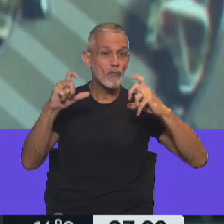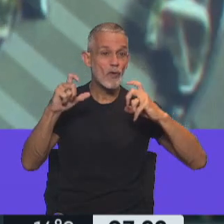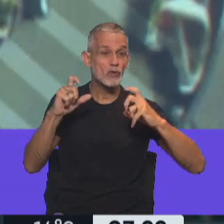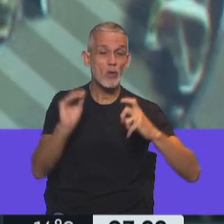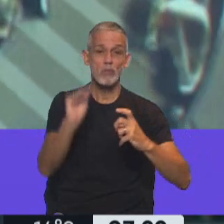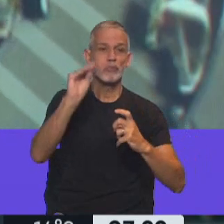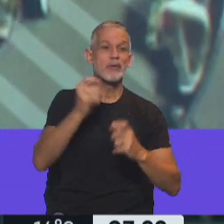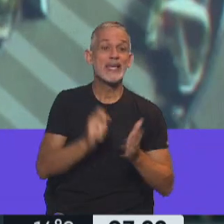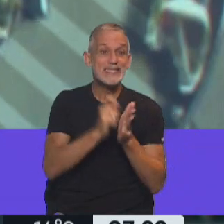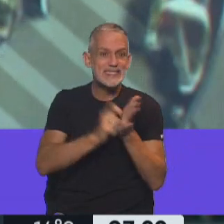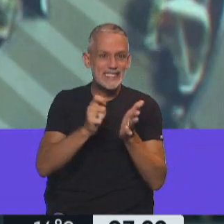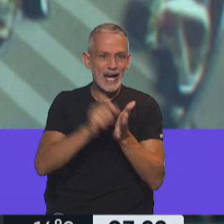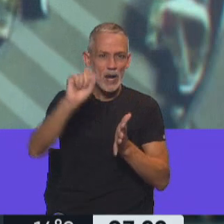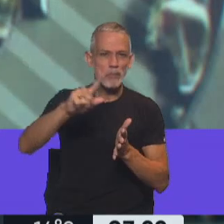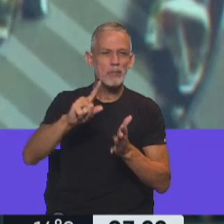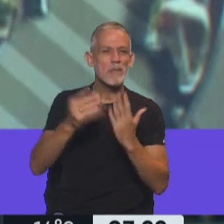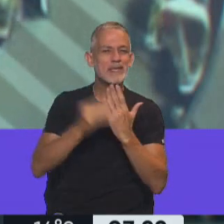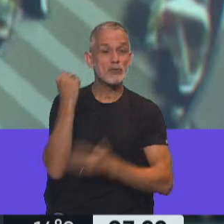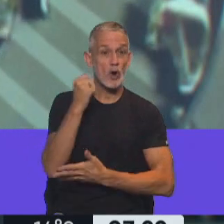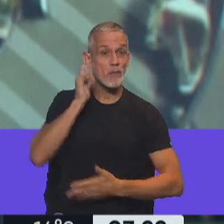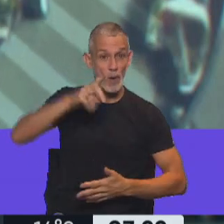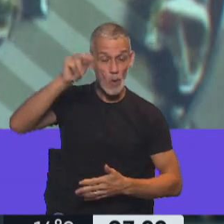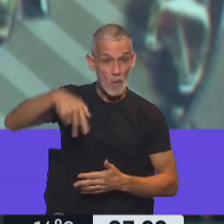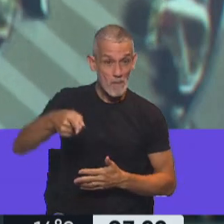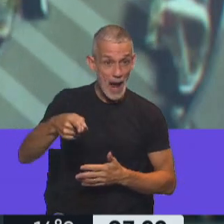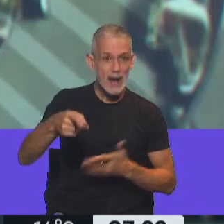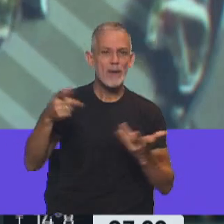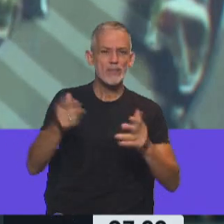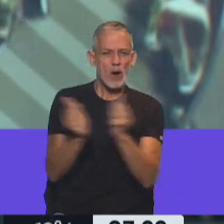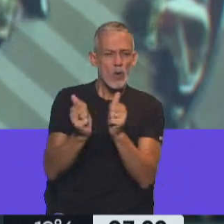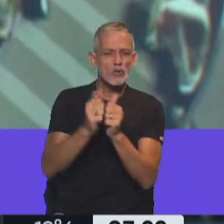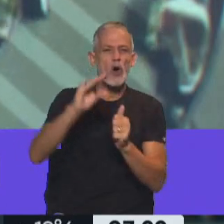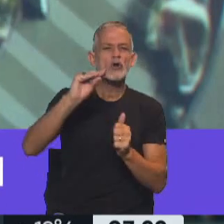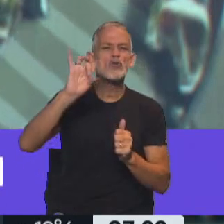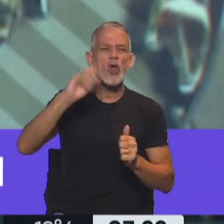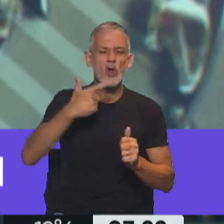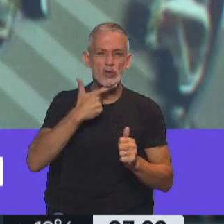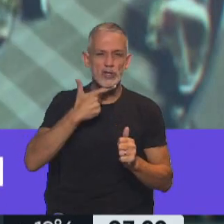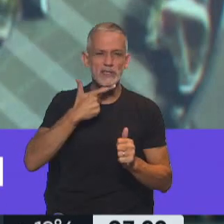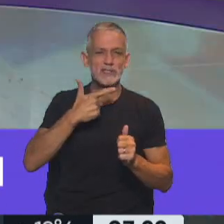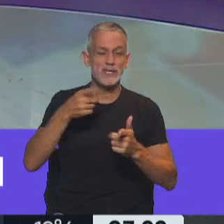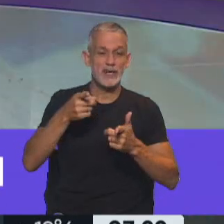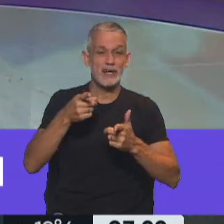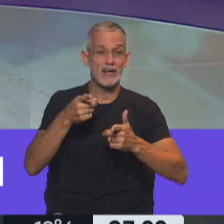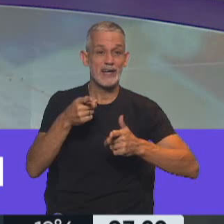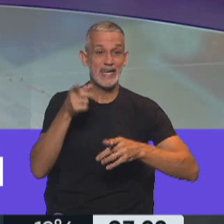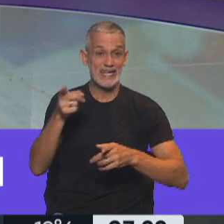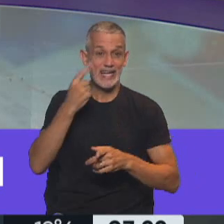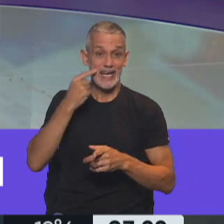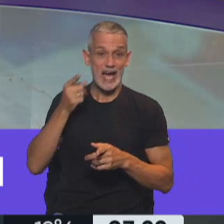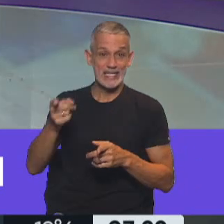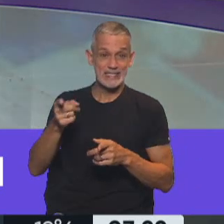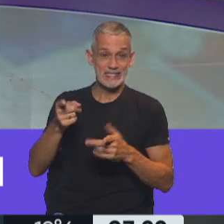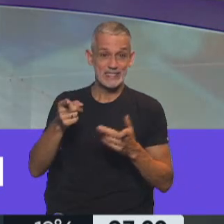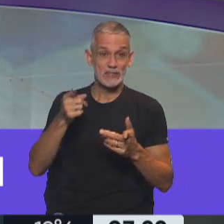publicó en el Instagram Martín Guzmán, que está justo a Sergio Chodos. Si la podemos ver, la foto dice